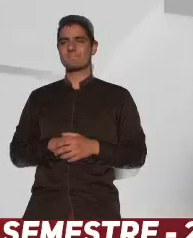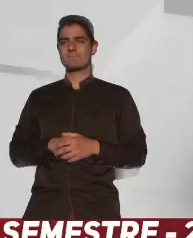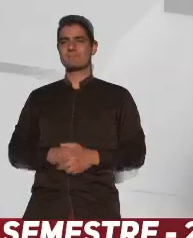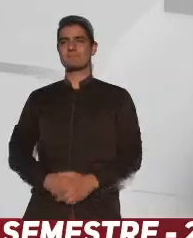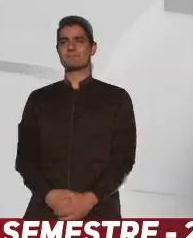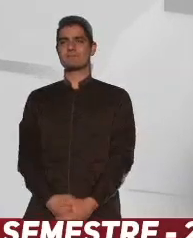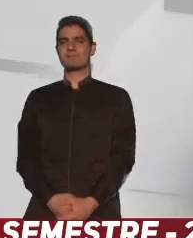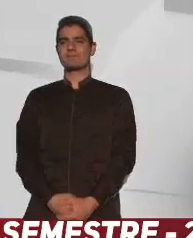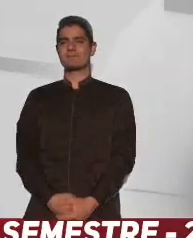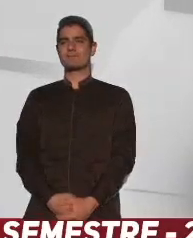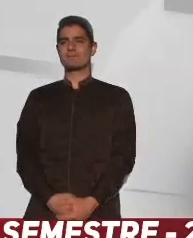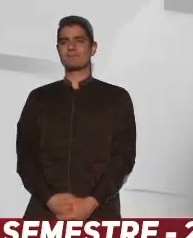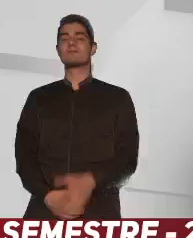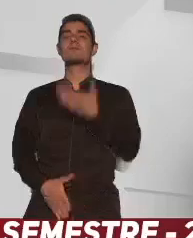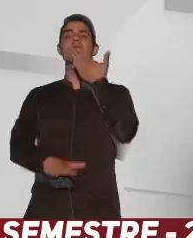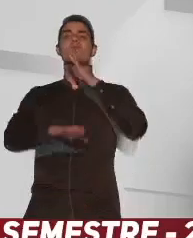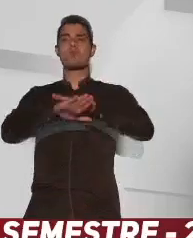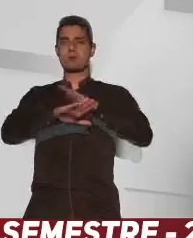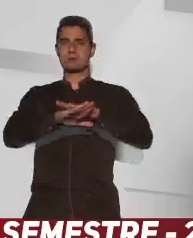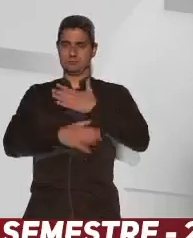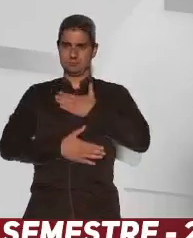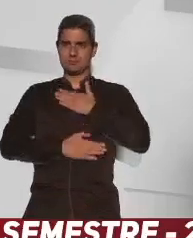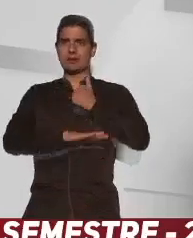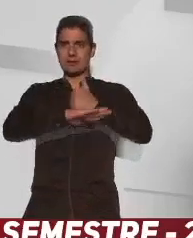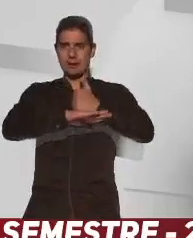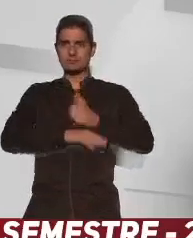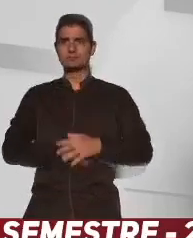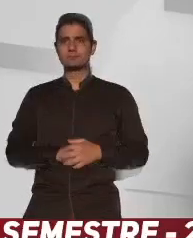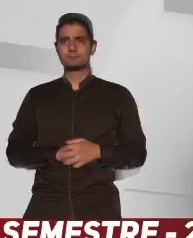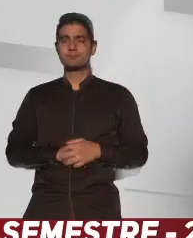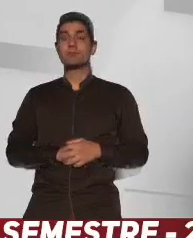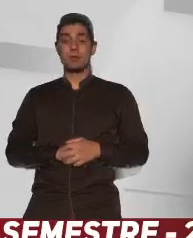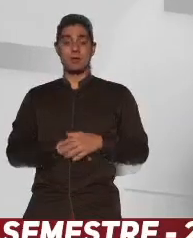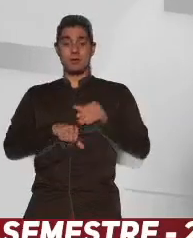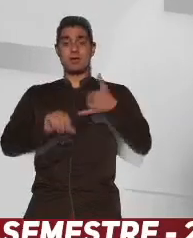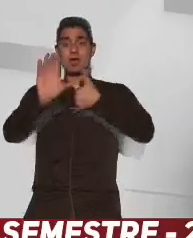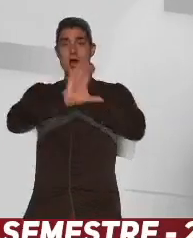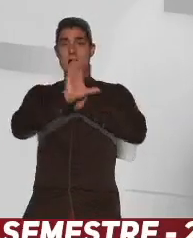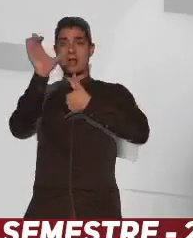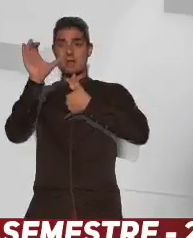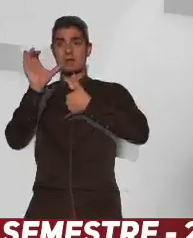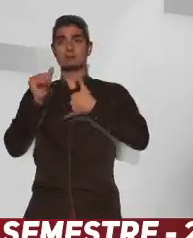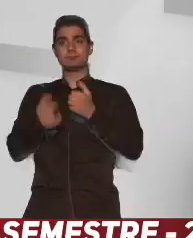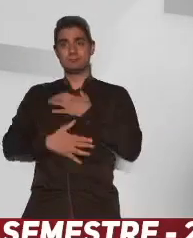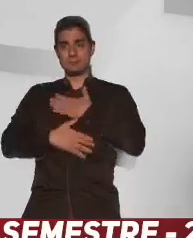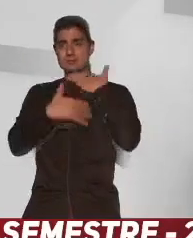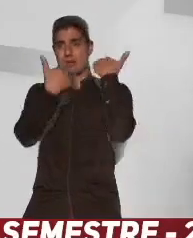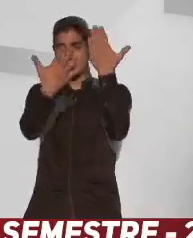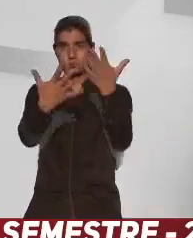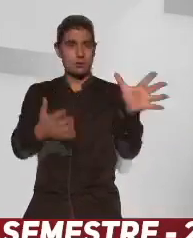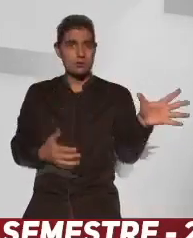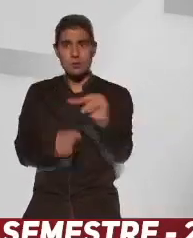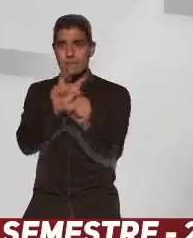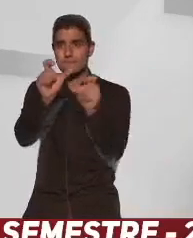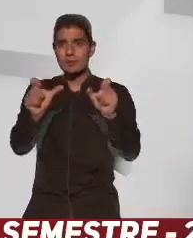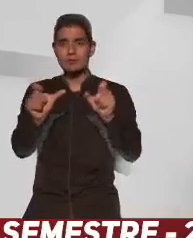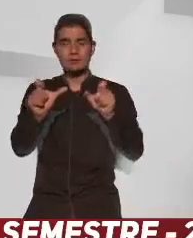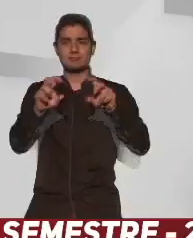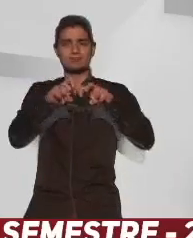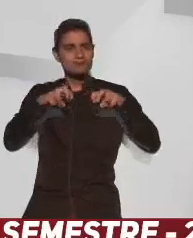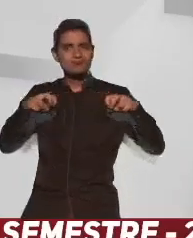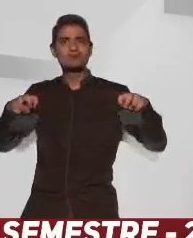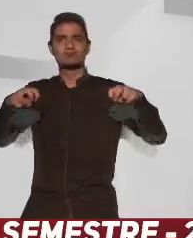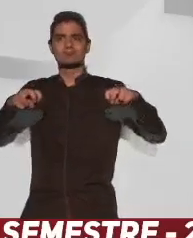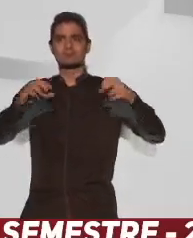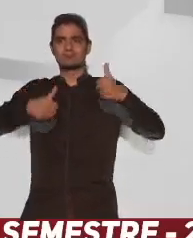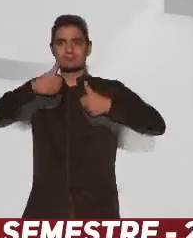Buenas tardes, mi general. Desde el Caribe colombiano, saludo a todos los que integran la mesa principal, así como a los diferentes